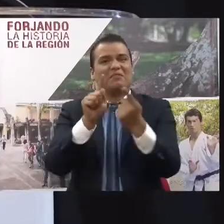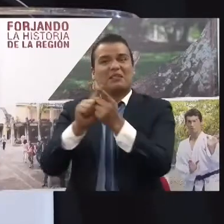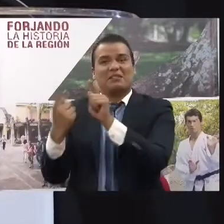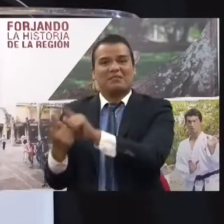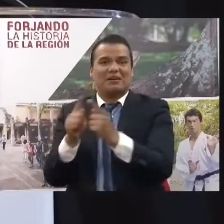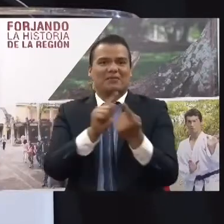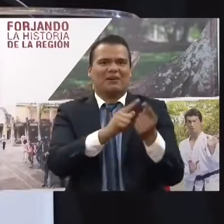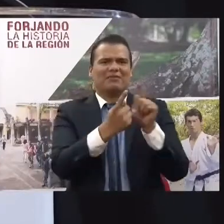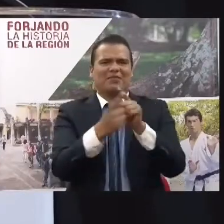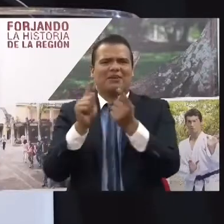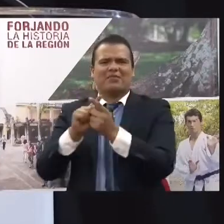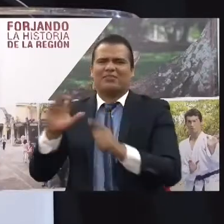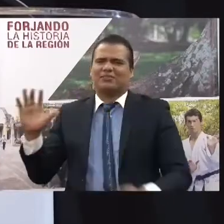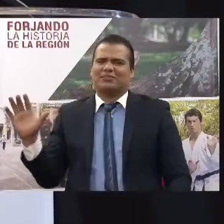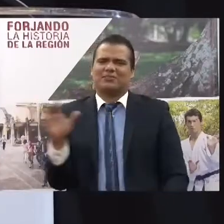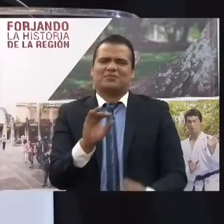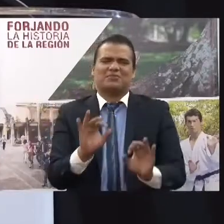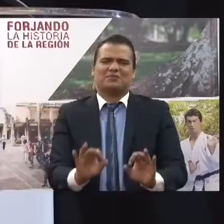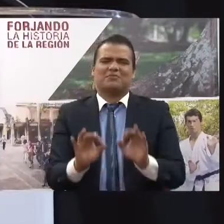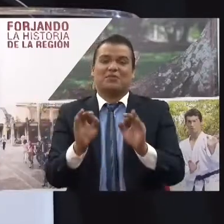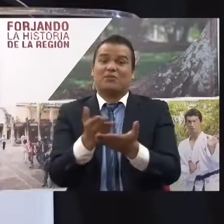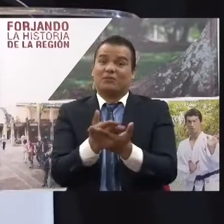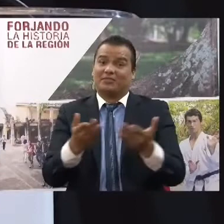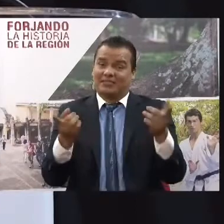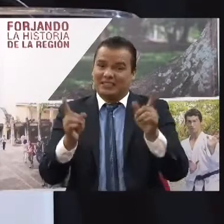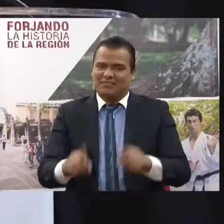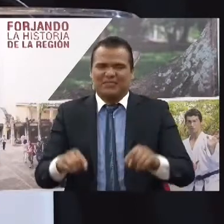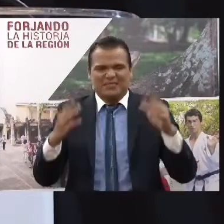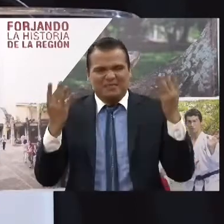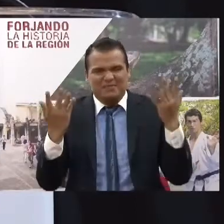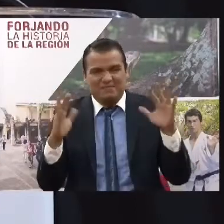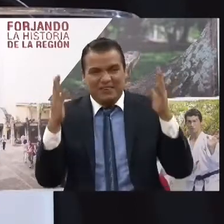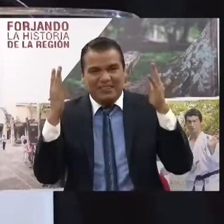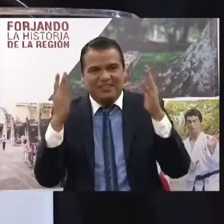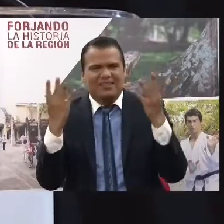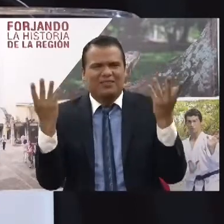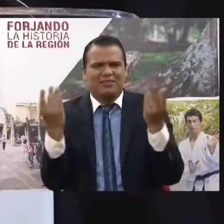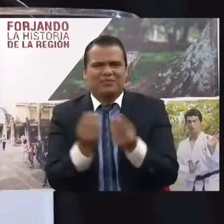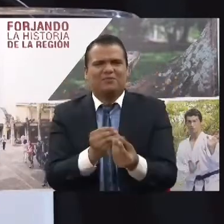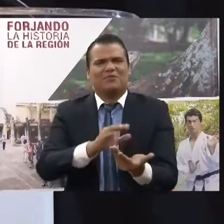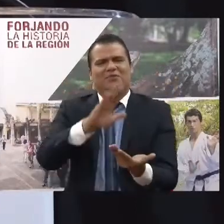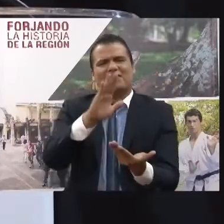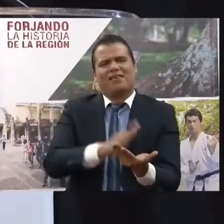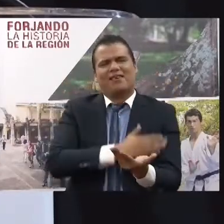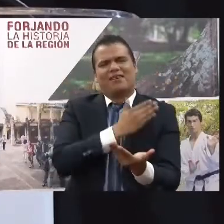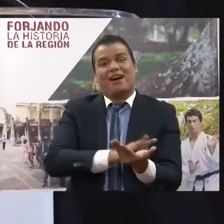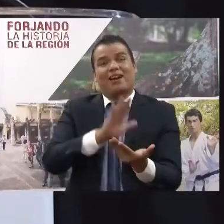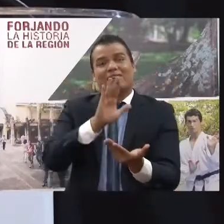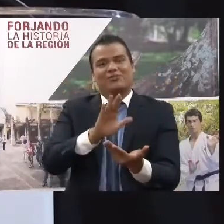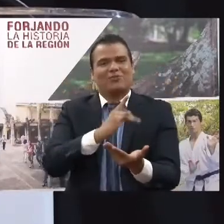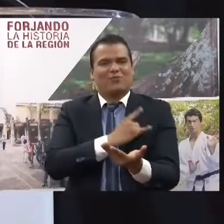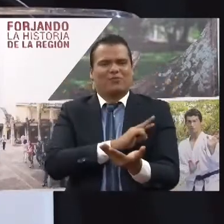casa, también ustedes un fuerte aplauso para este talento musical univalluno.